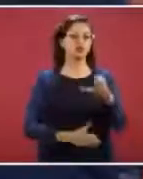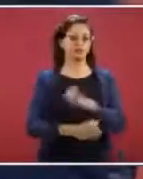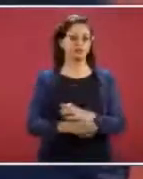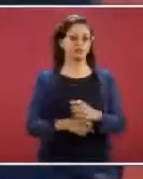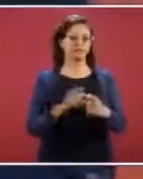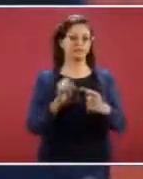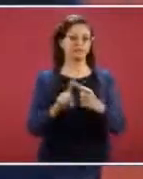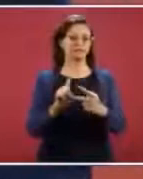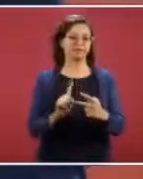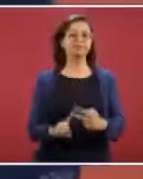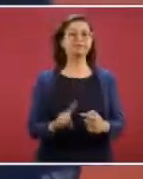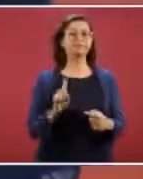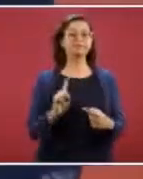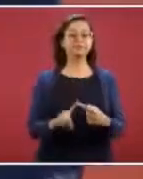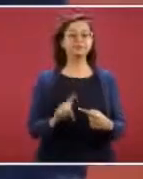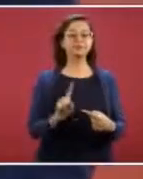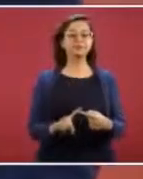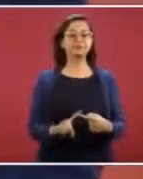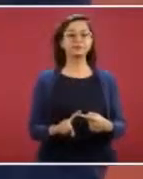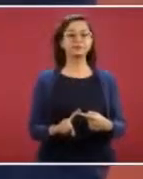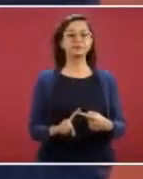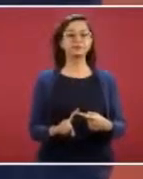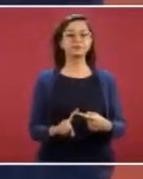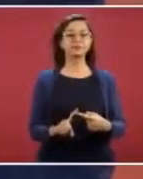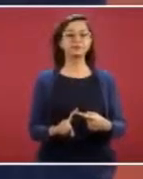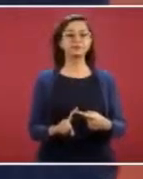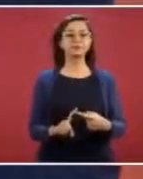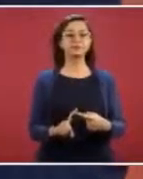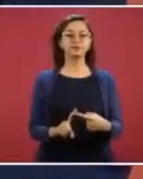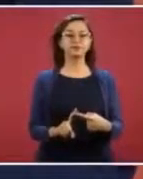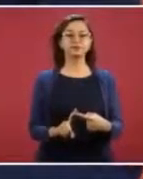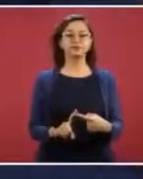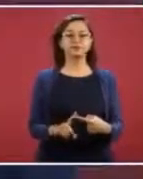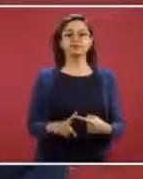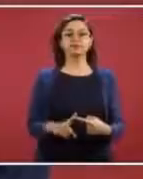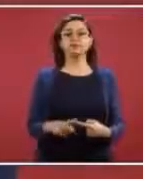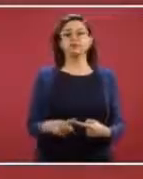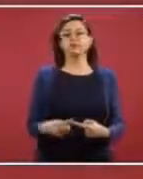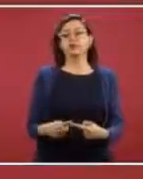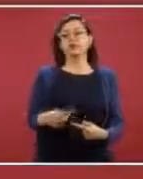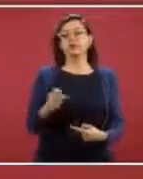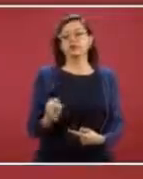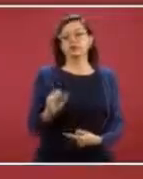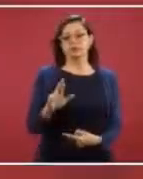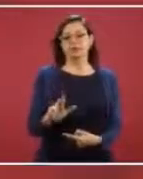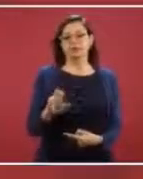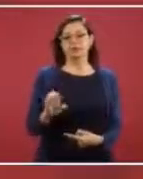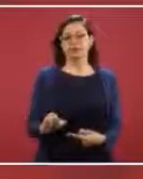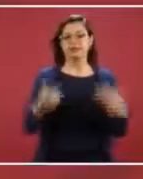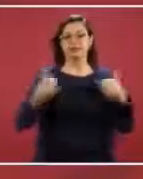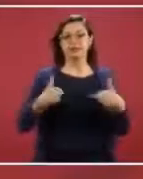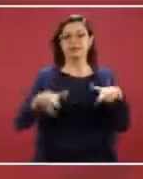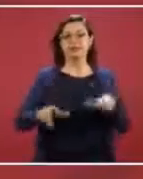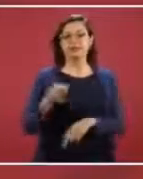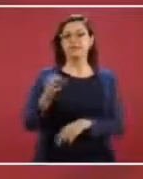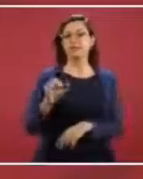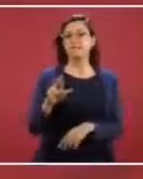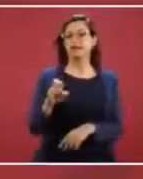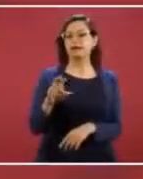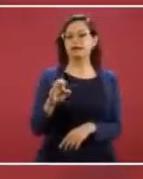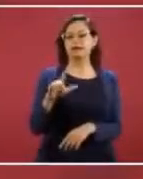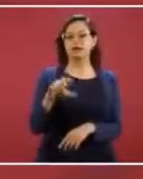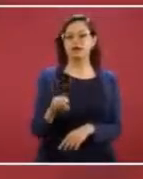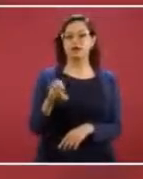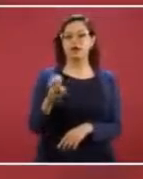Primero, que el secretario de Relaciones Exteriores, Marcelo Ebrard,